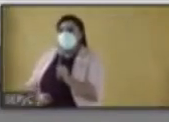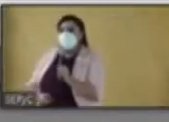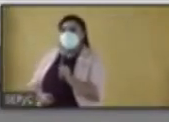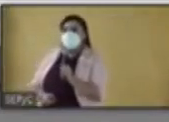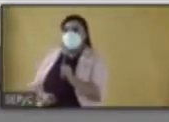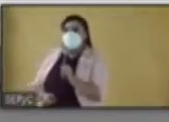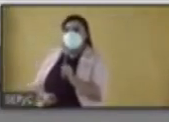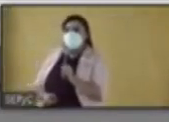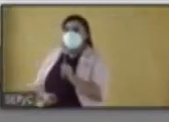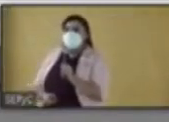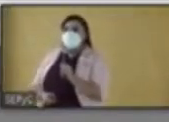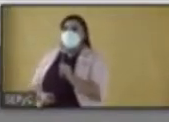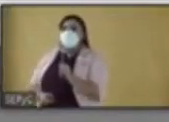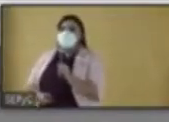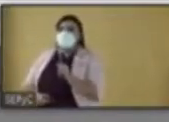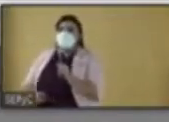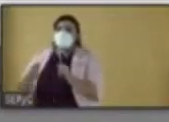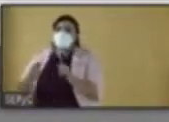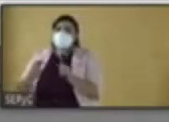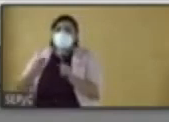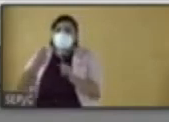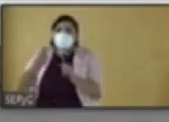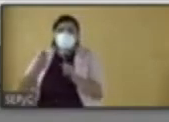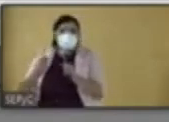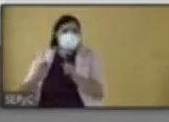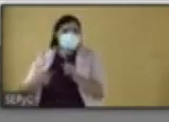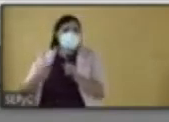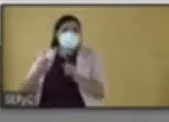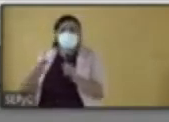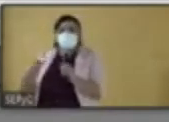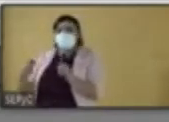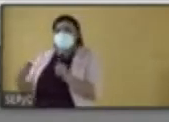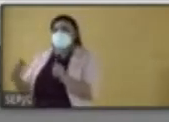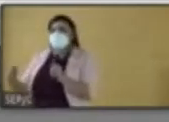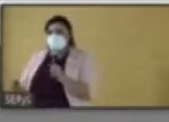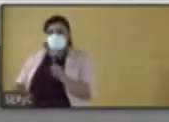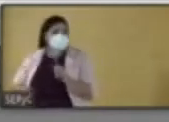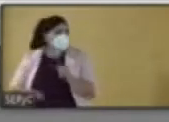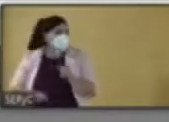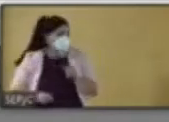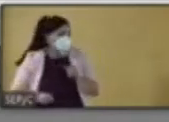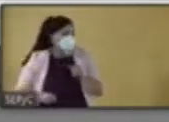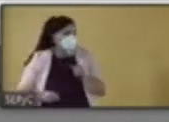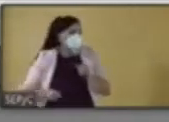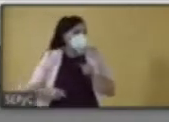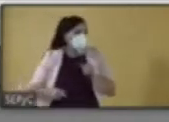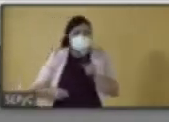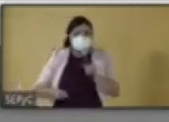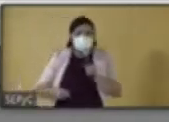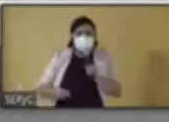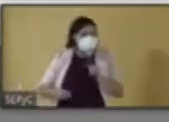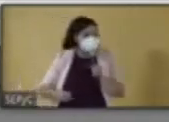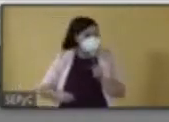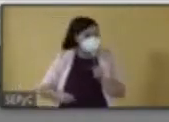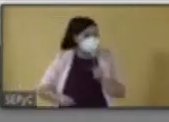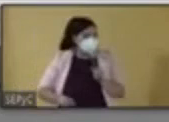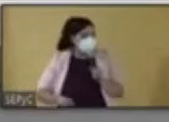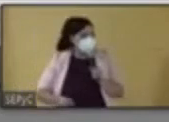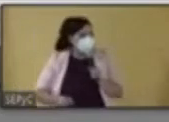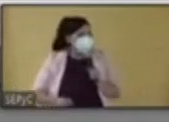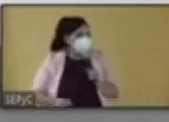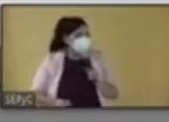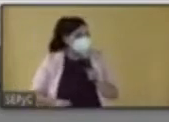las funcionalidades o cuál es ese cargo que reiteradamente realizo. Entonces ahí es donde vamos a identificar esa parte, por